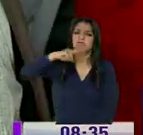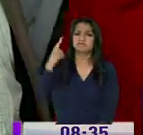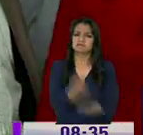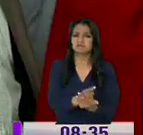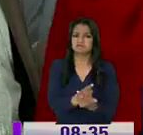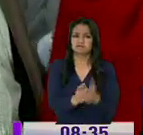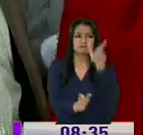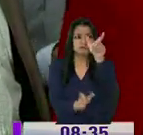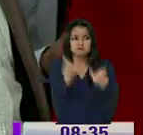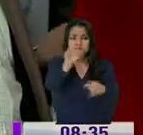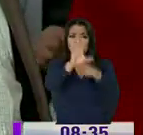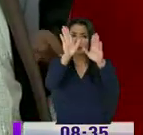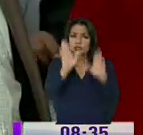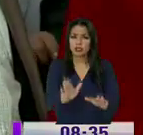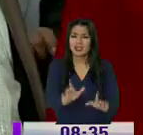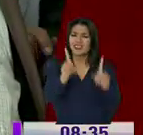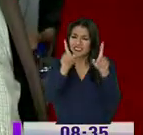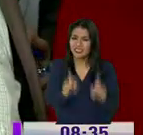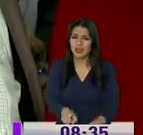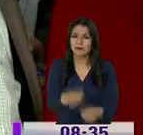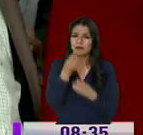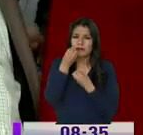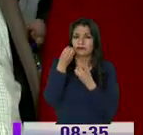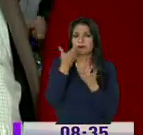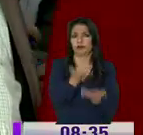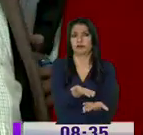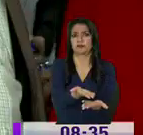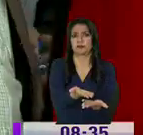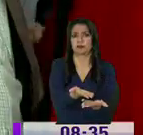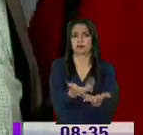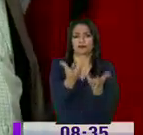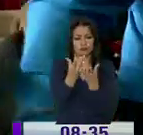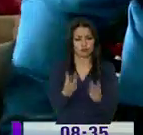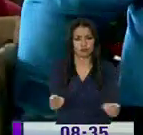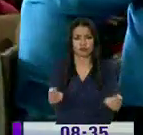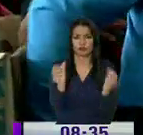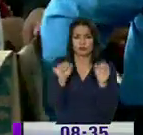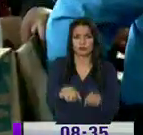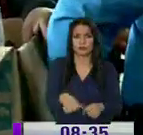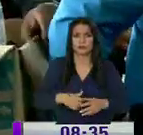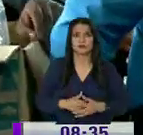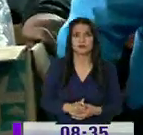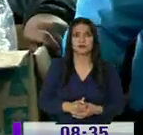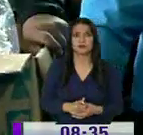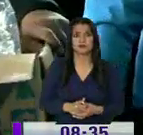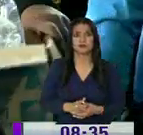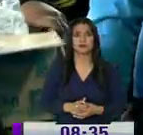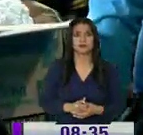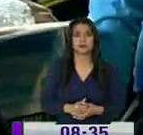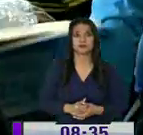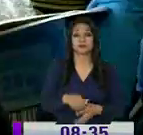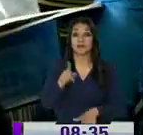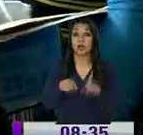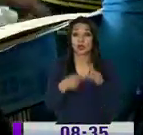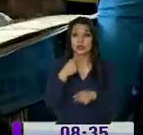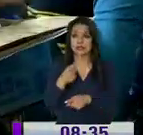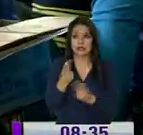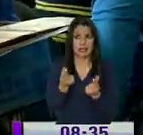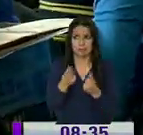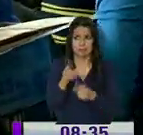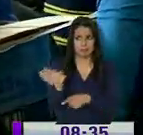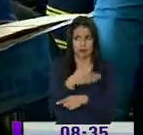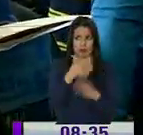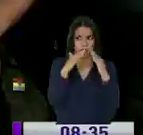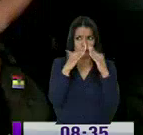pueblo ecuatoriano exige que haya resoluciones, soluciones. En momentos se decía que pronto podríamos salir de la Casa de la